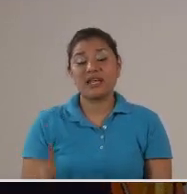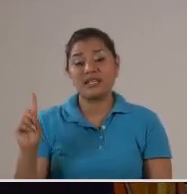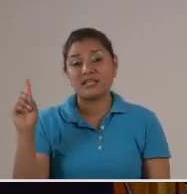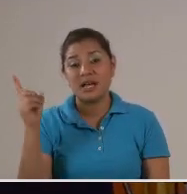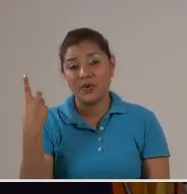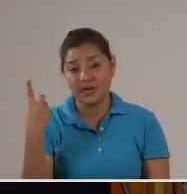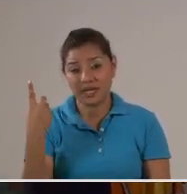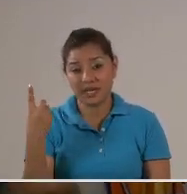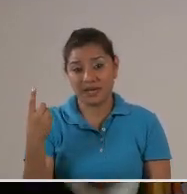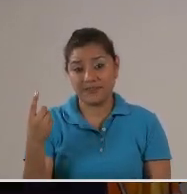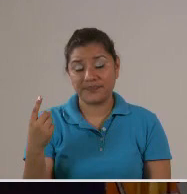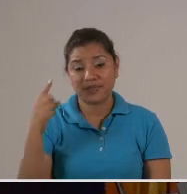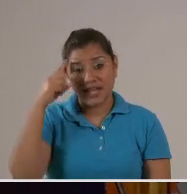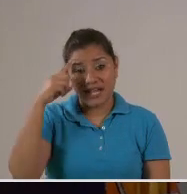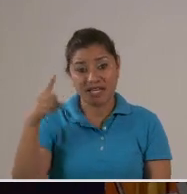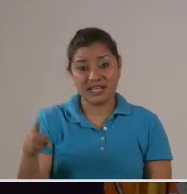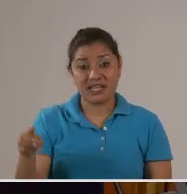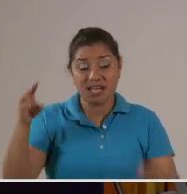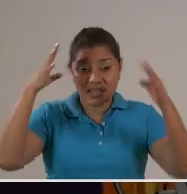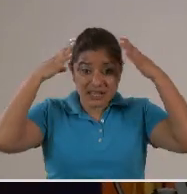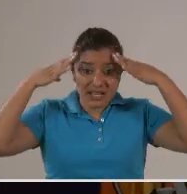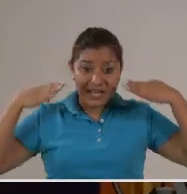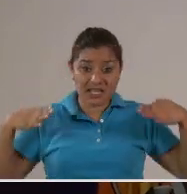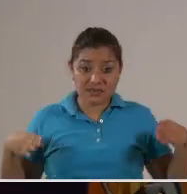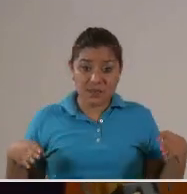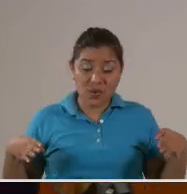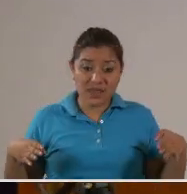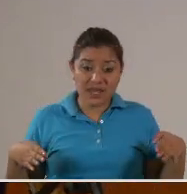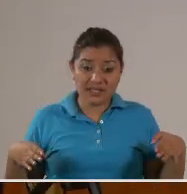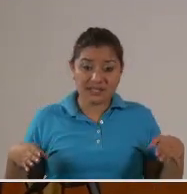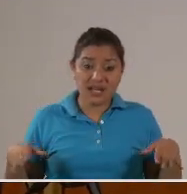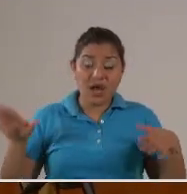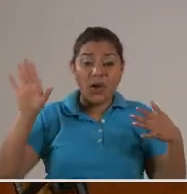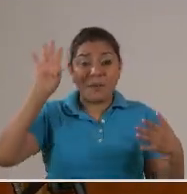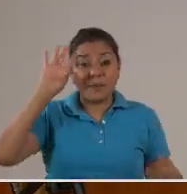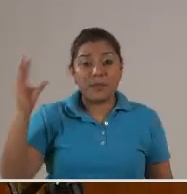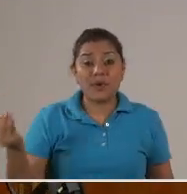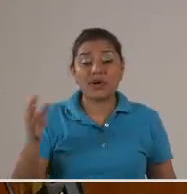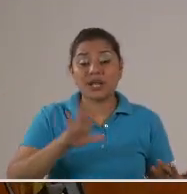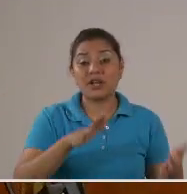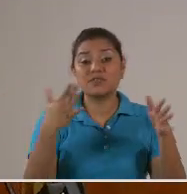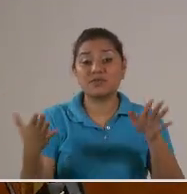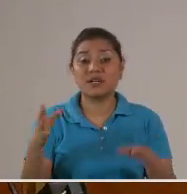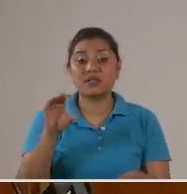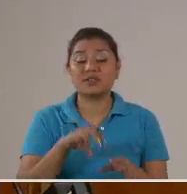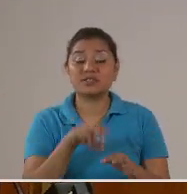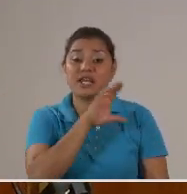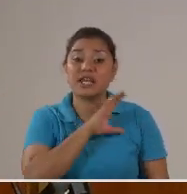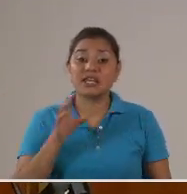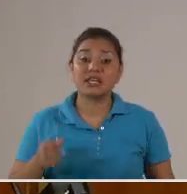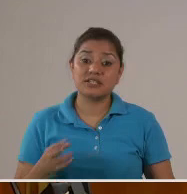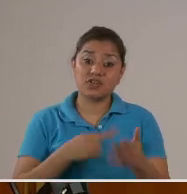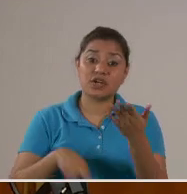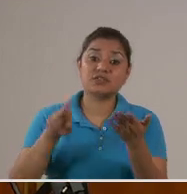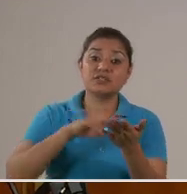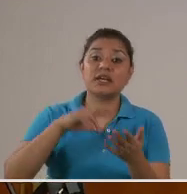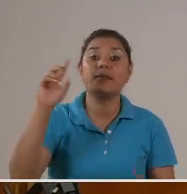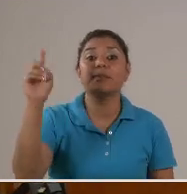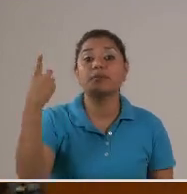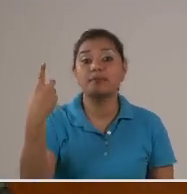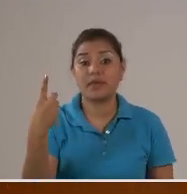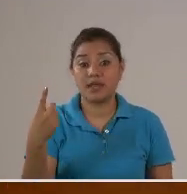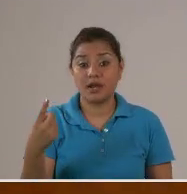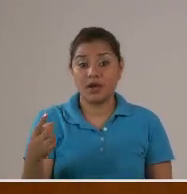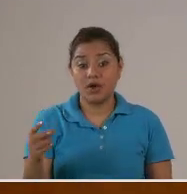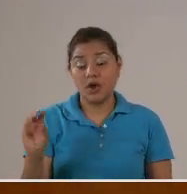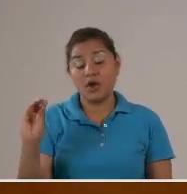vez el Día de las bodas cuando se junte todo los muertos en Cristo resucitarán primero los que